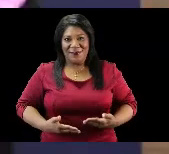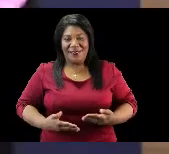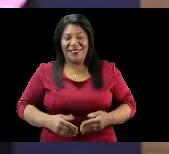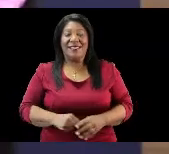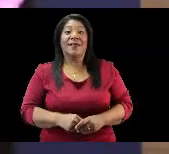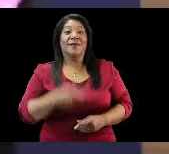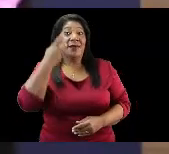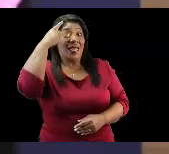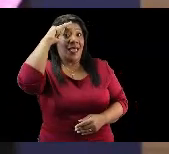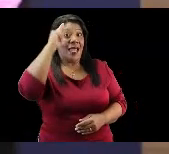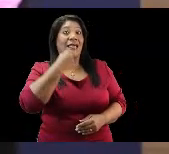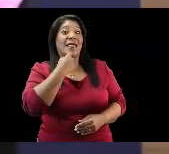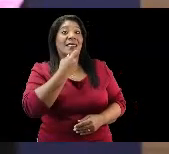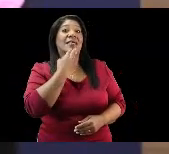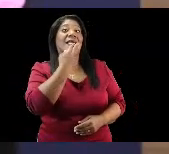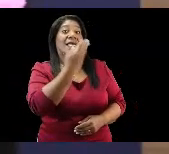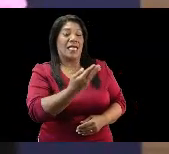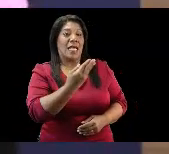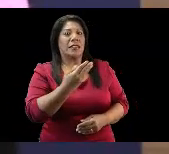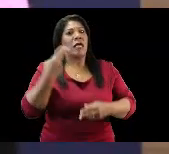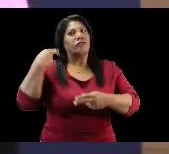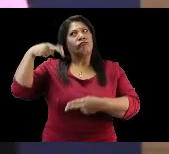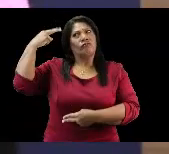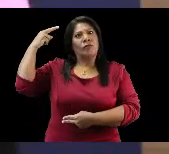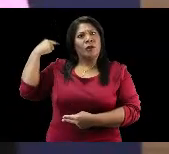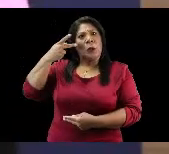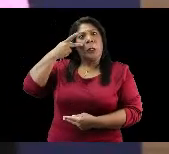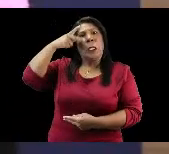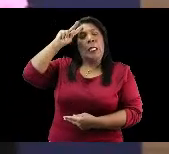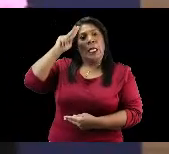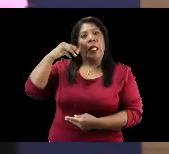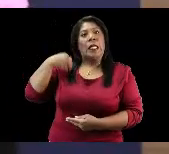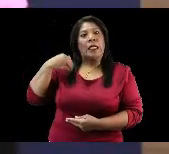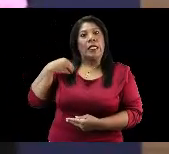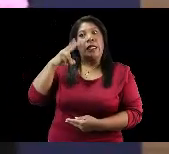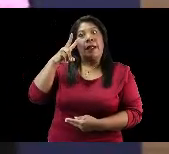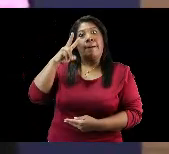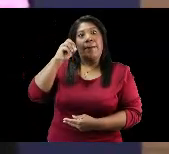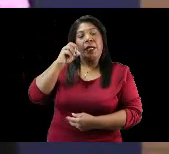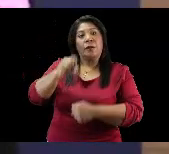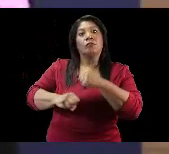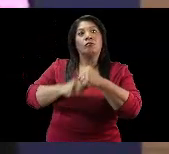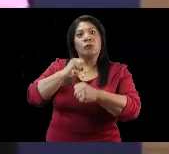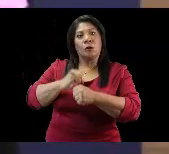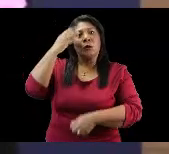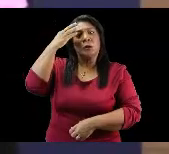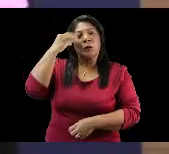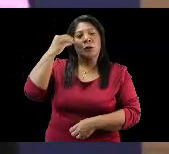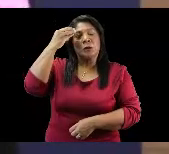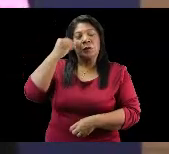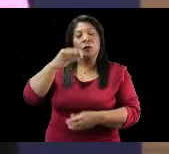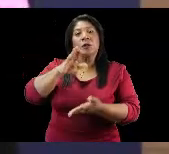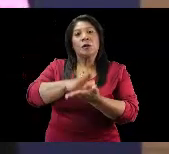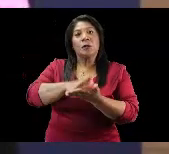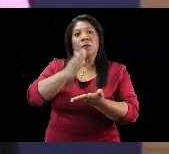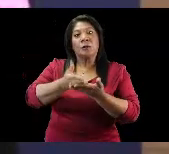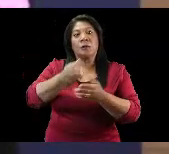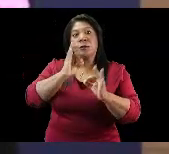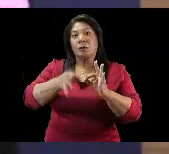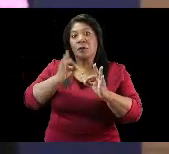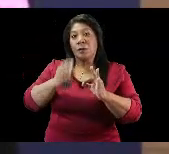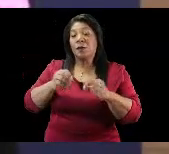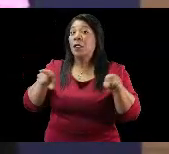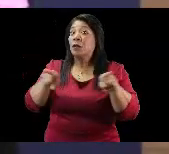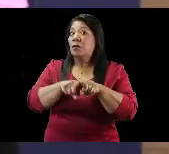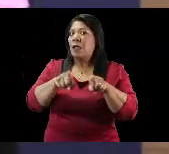Carla. Gracias. Con 20 años de experiencia en el ámbito de interpretación de lenguas de señas